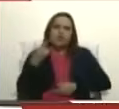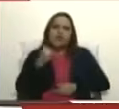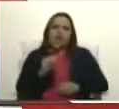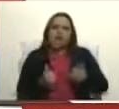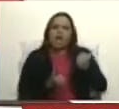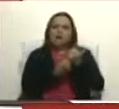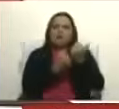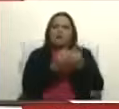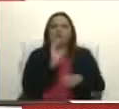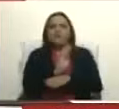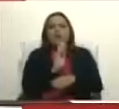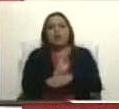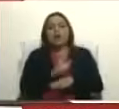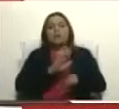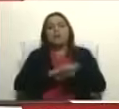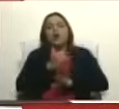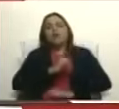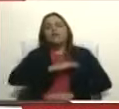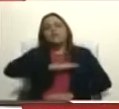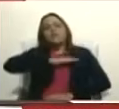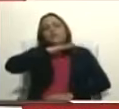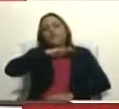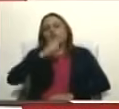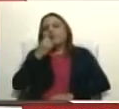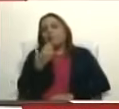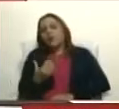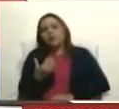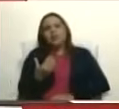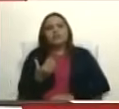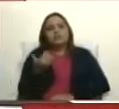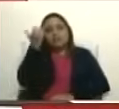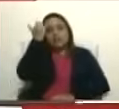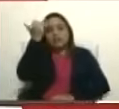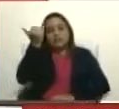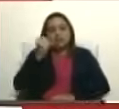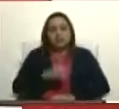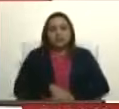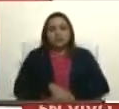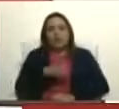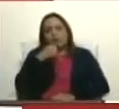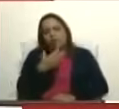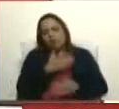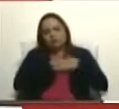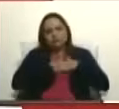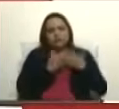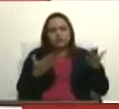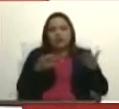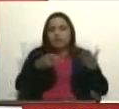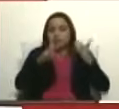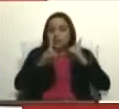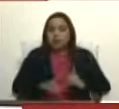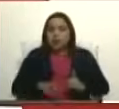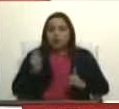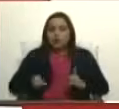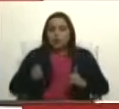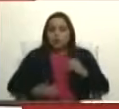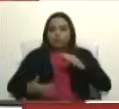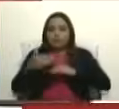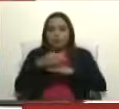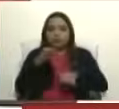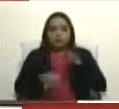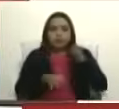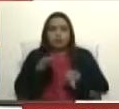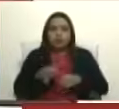custodiando, preñados además de buena intención. Eso fue una decisión del Tribunal Supremo.